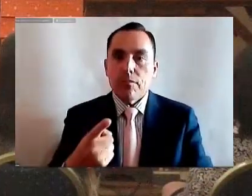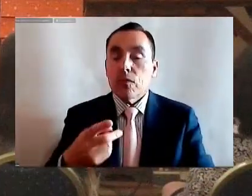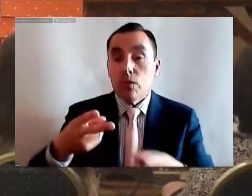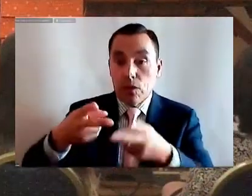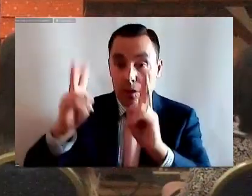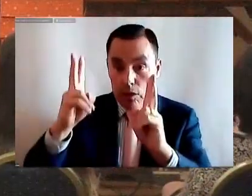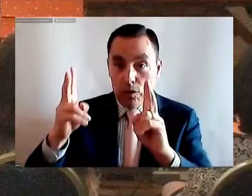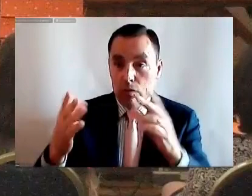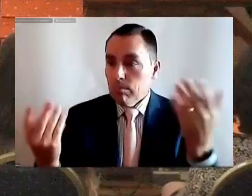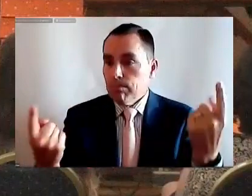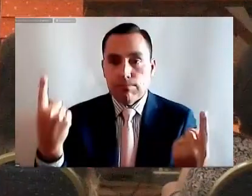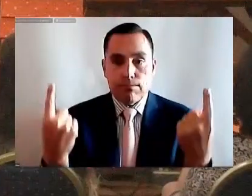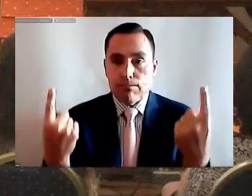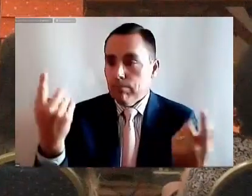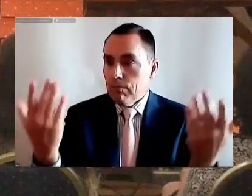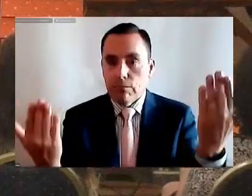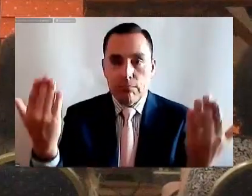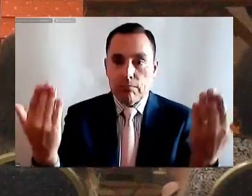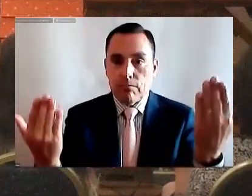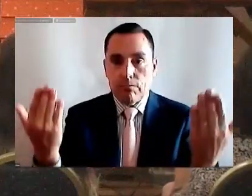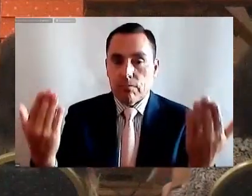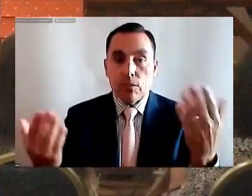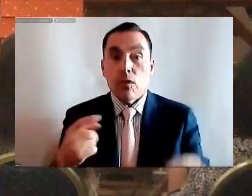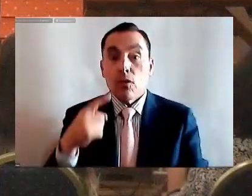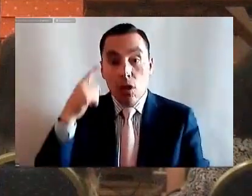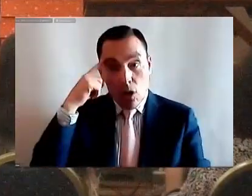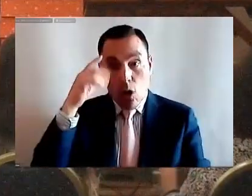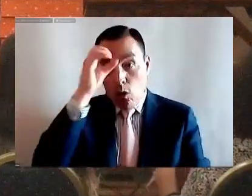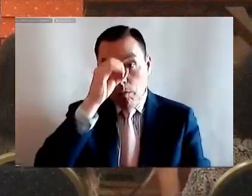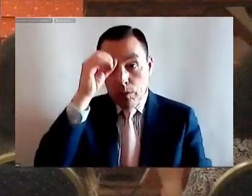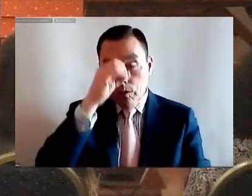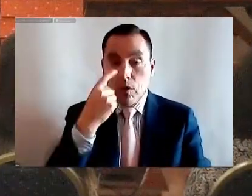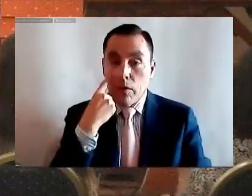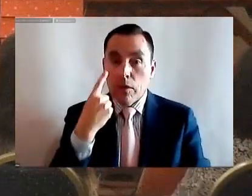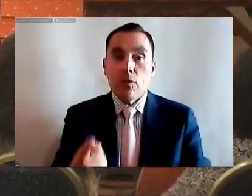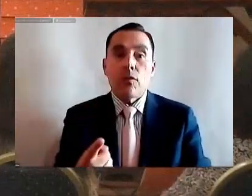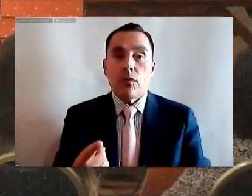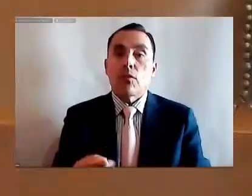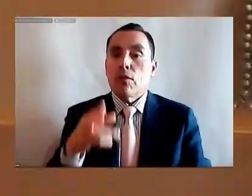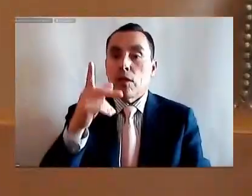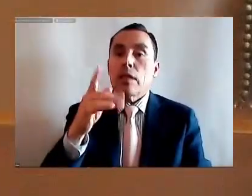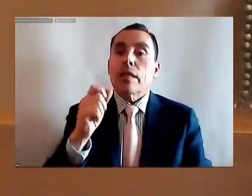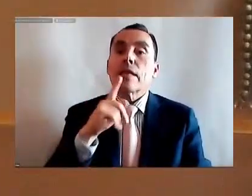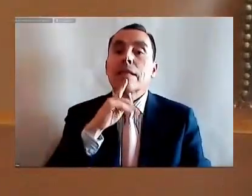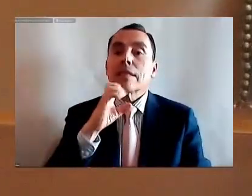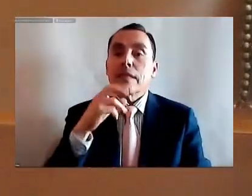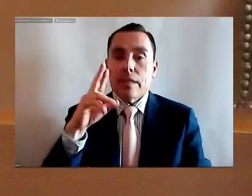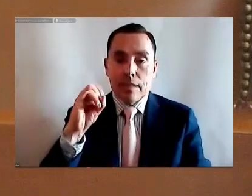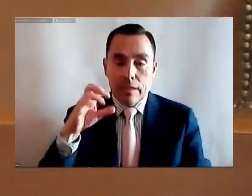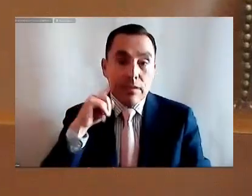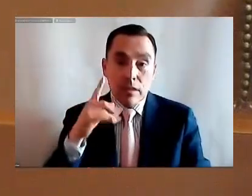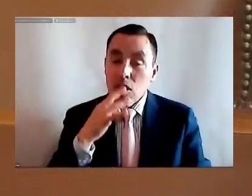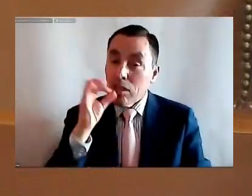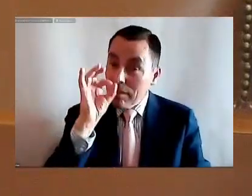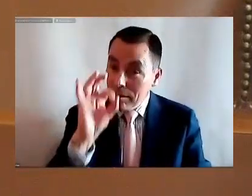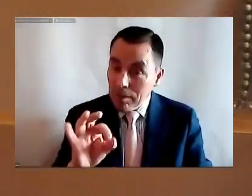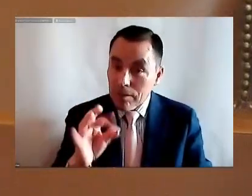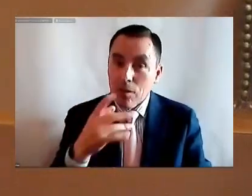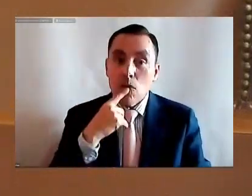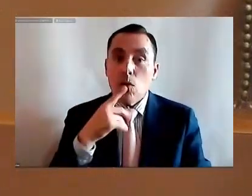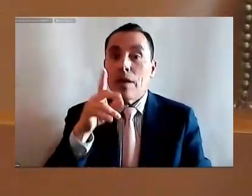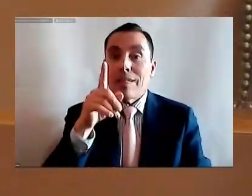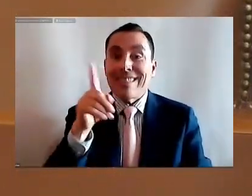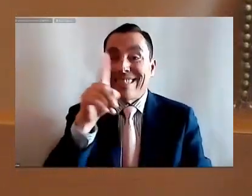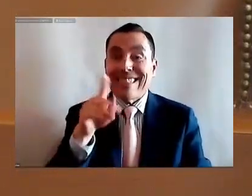marco jurídico de la persona que mira. Porque en el fondo, Catherine MacKinnon lo que tenía era la ley de derechos civiles, y ahí estaba la palabra sexo, que además estaba